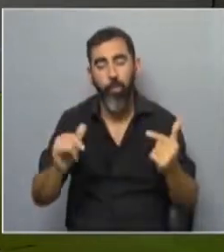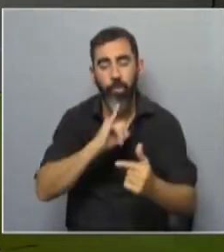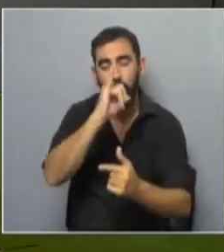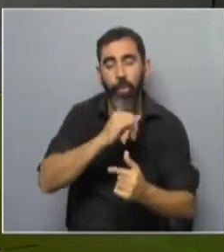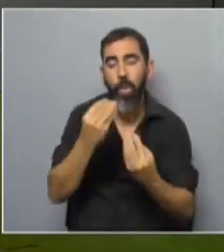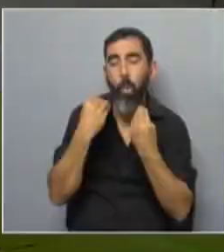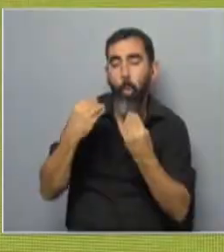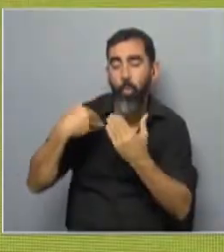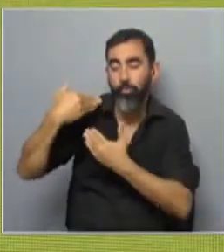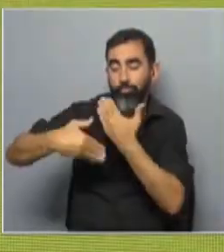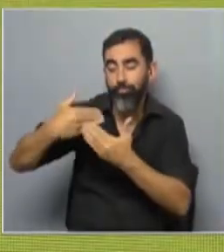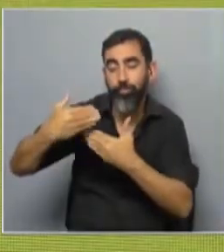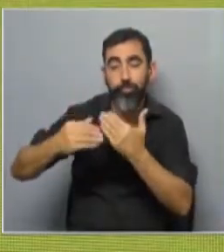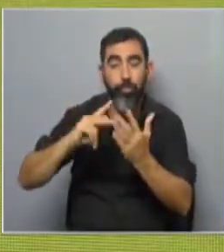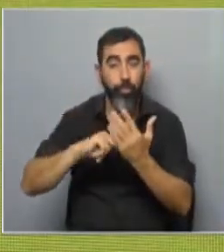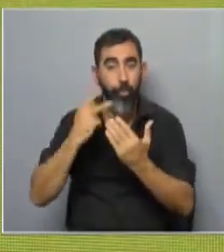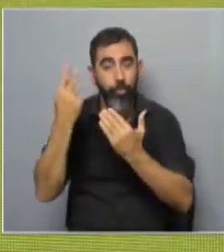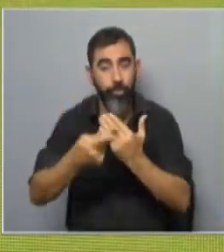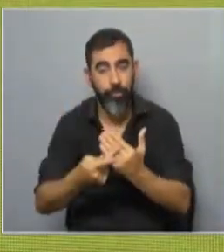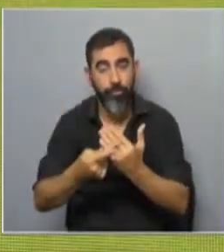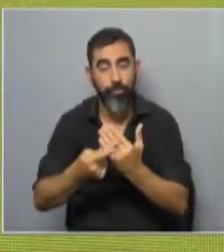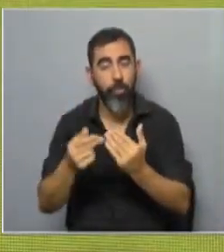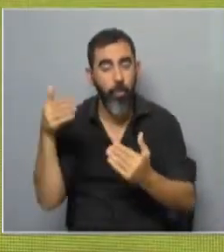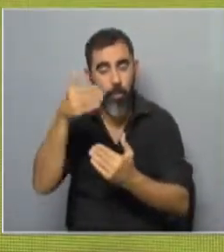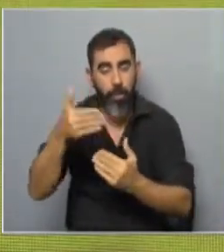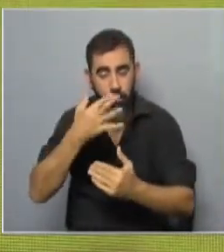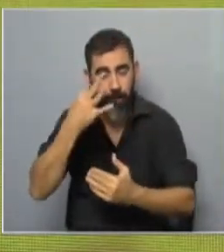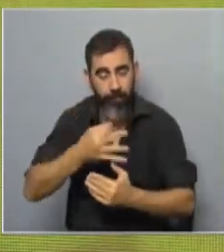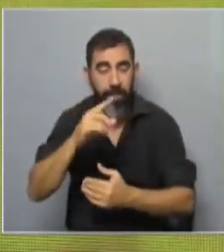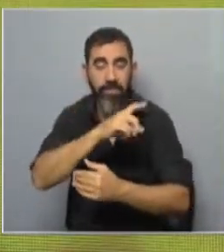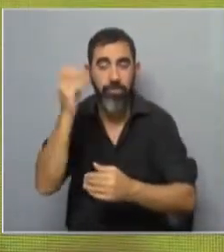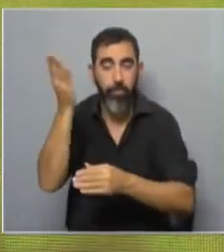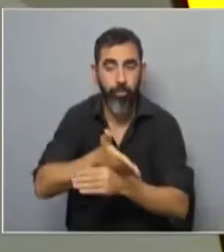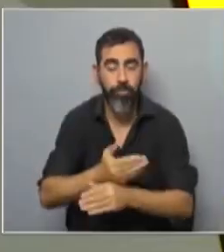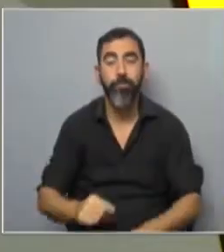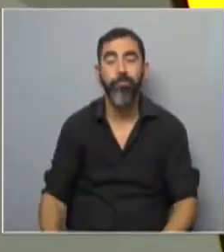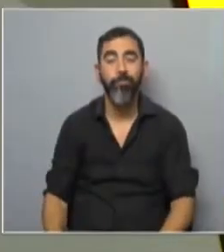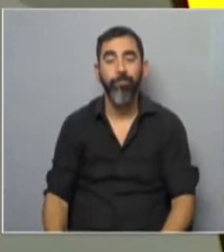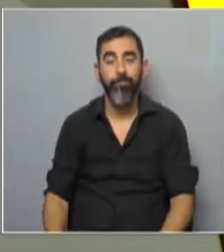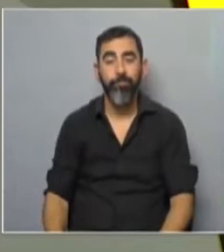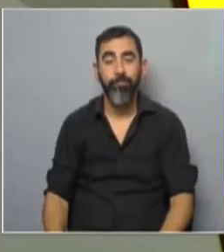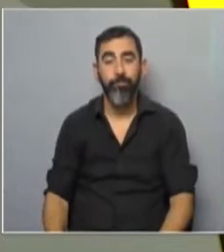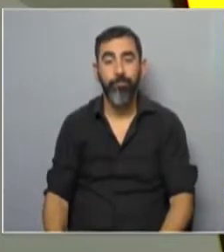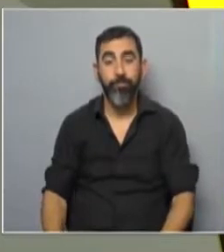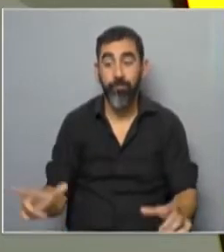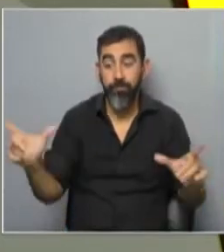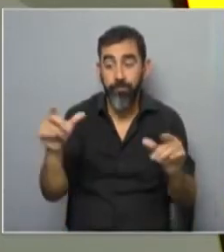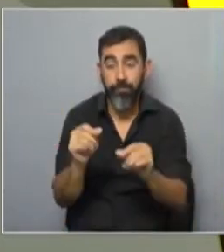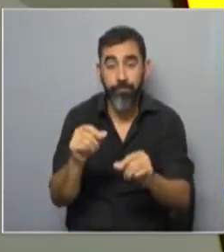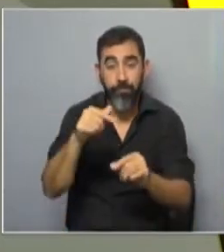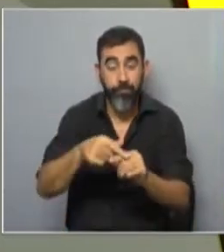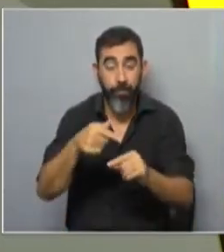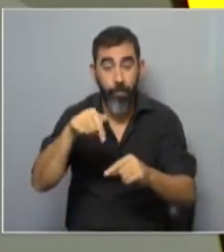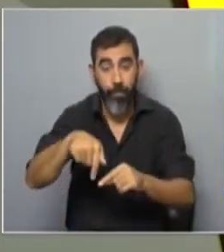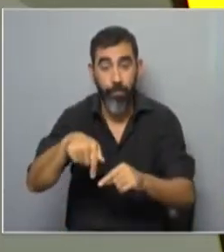de cómo va el proceso, ¿no? O sea, se involucran realmente al 100%. Está muy bien. Alexandra, cerramos por acá por hoy y